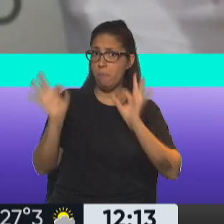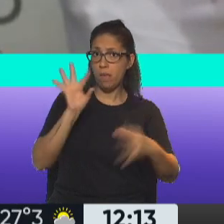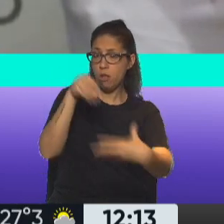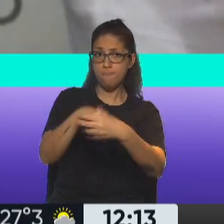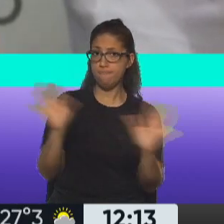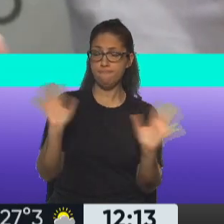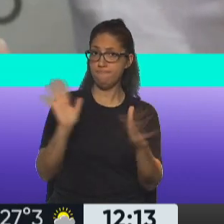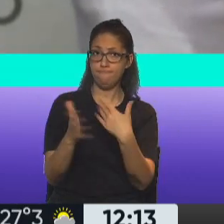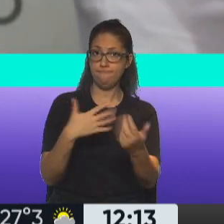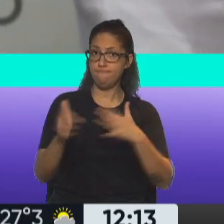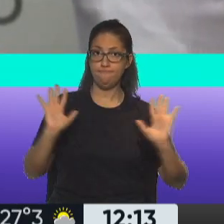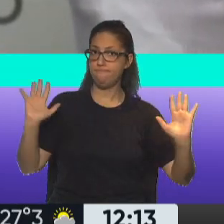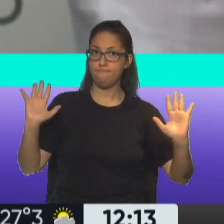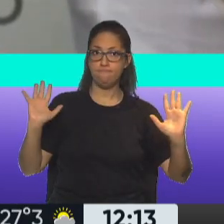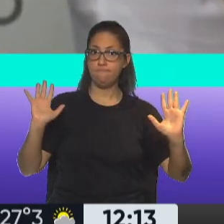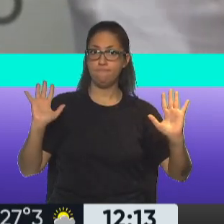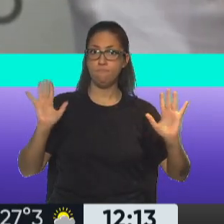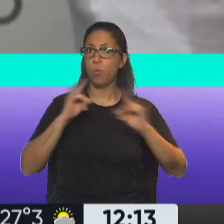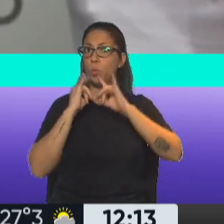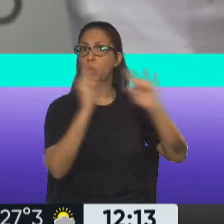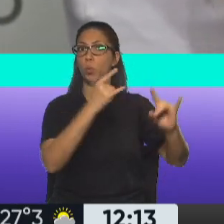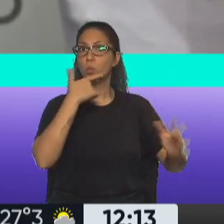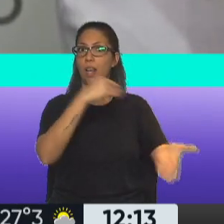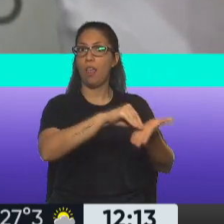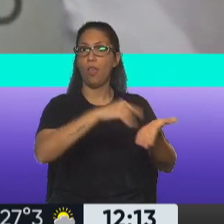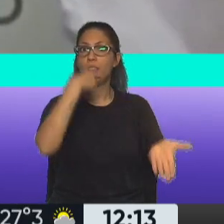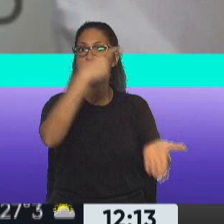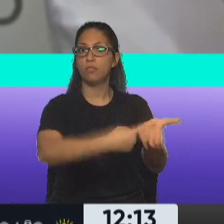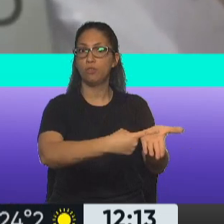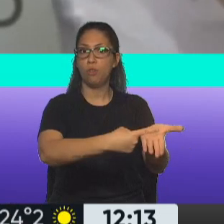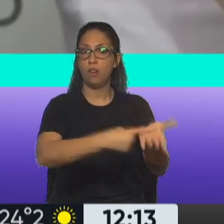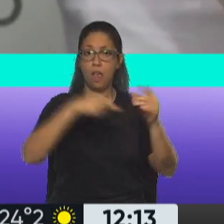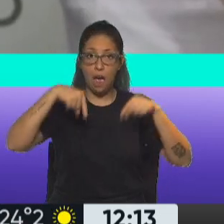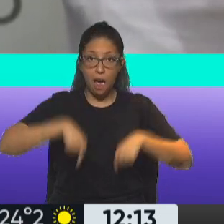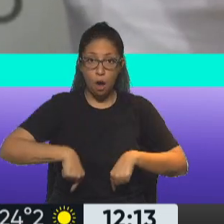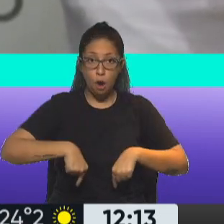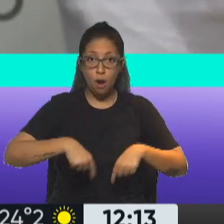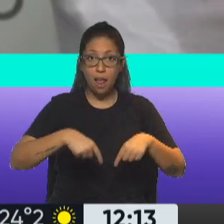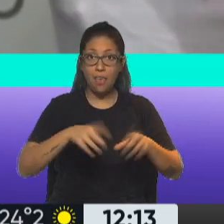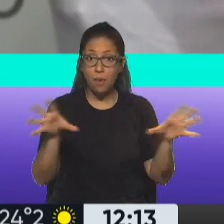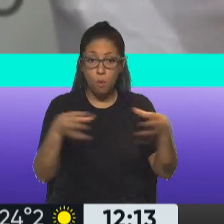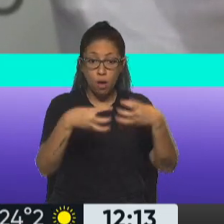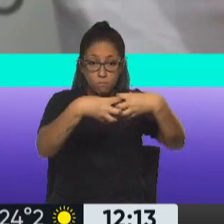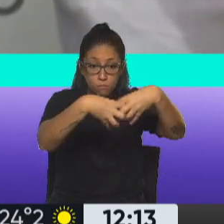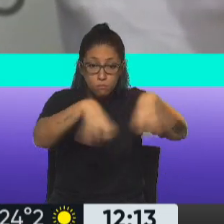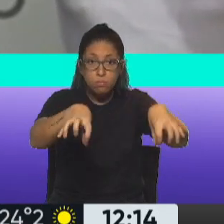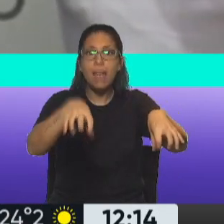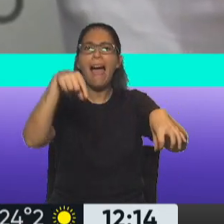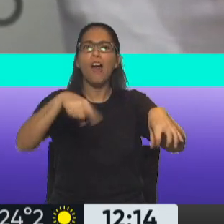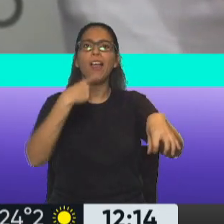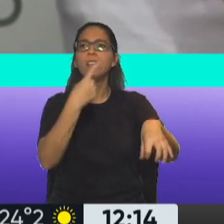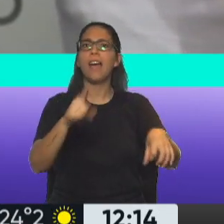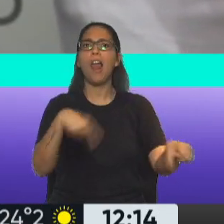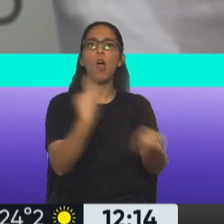esto. Esta es una decisión de los senadores. Y acá la decisión de romper el bloque no puede ser.